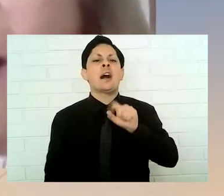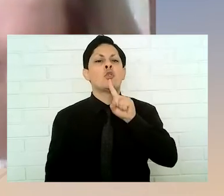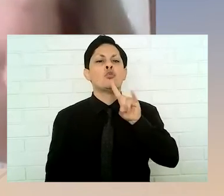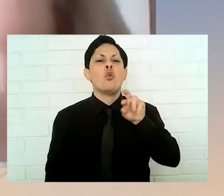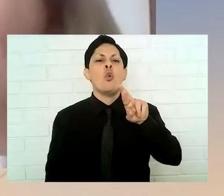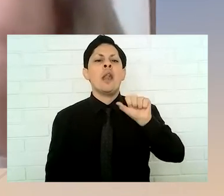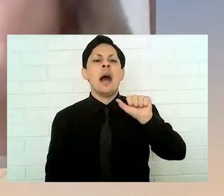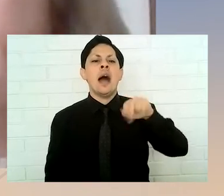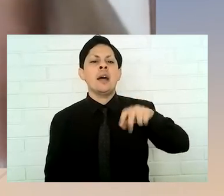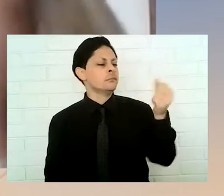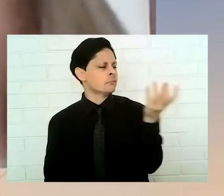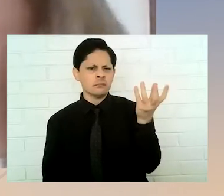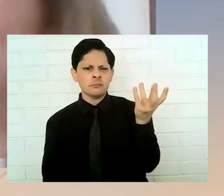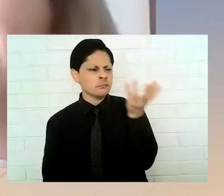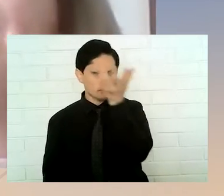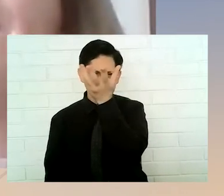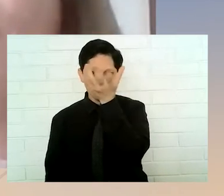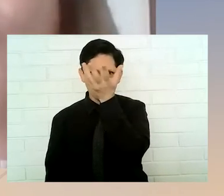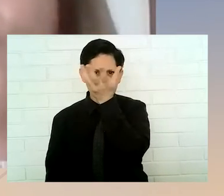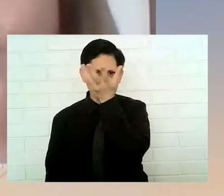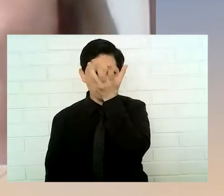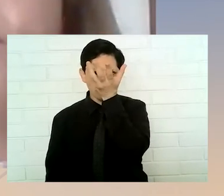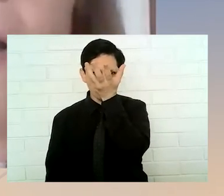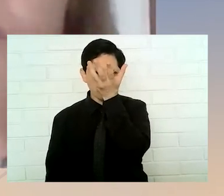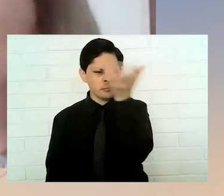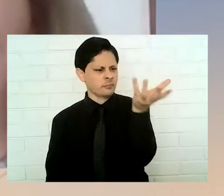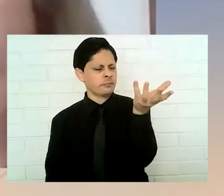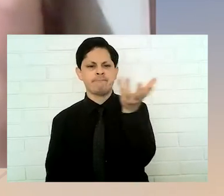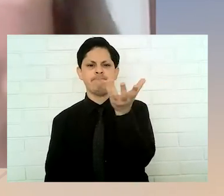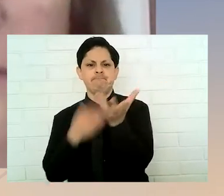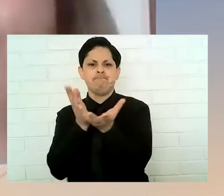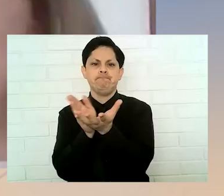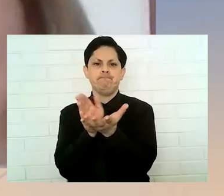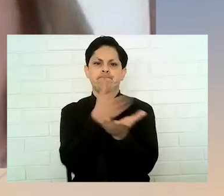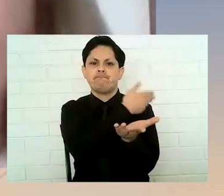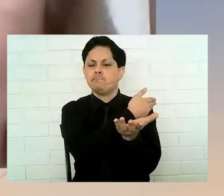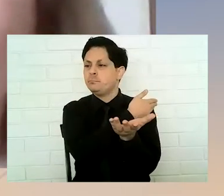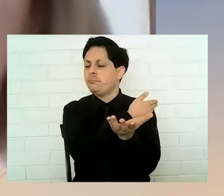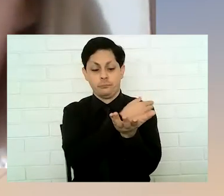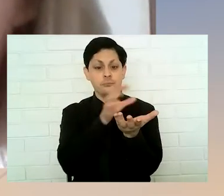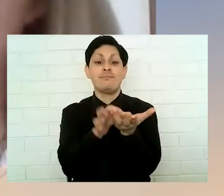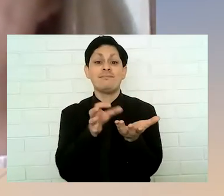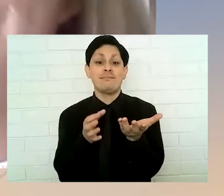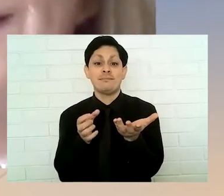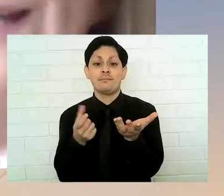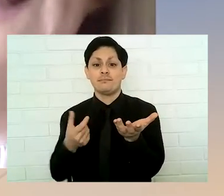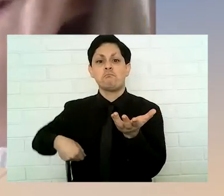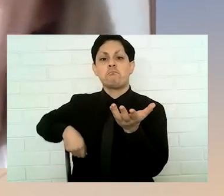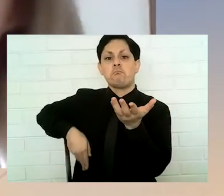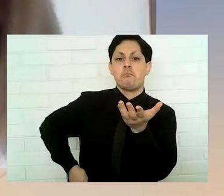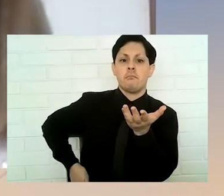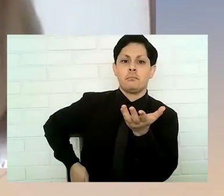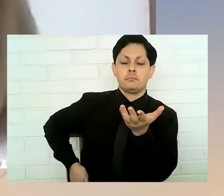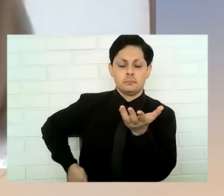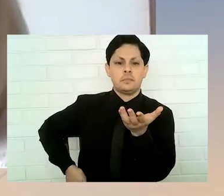aquí, abre la mano, mira lo que tiene, lo que no le gusta lo desdeña, y lo que le gusta lo vuelve a guardar.